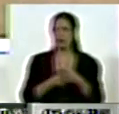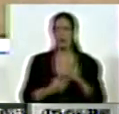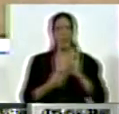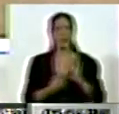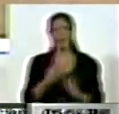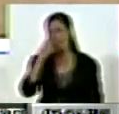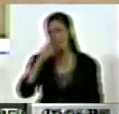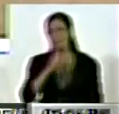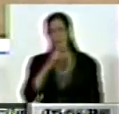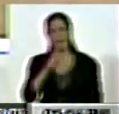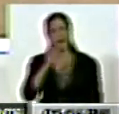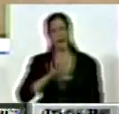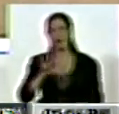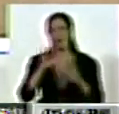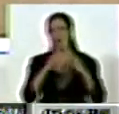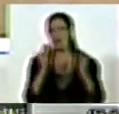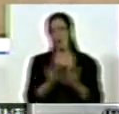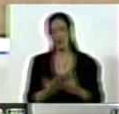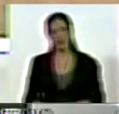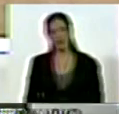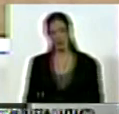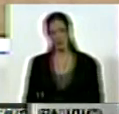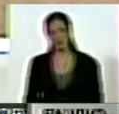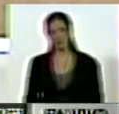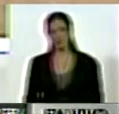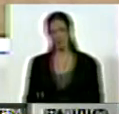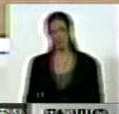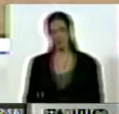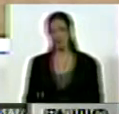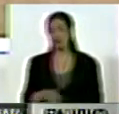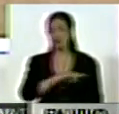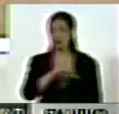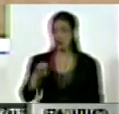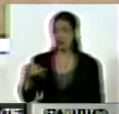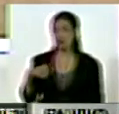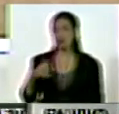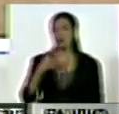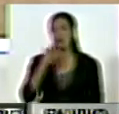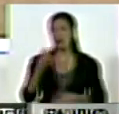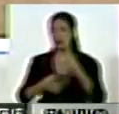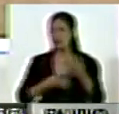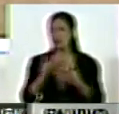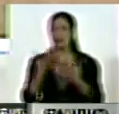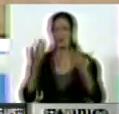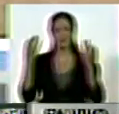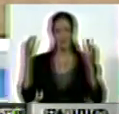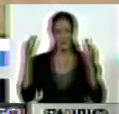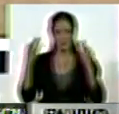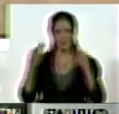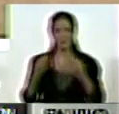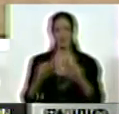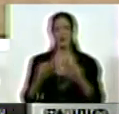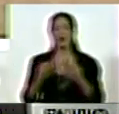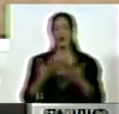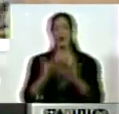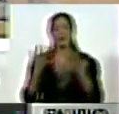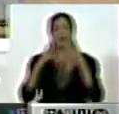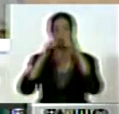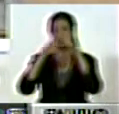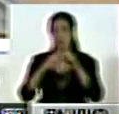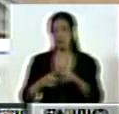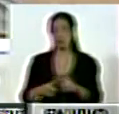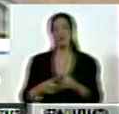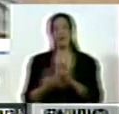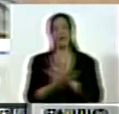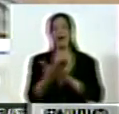nuestro país en el mundo. Y nosotros hemos señalado que les llegará la hora de que rindan cuenta